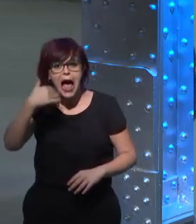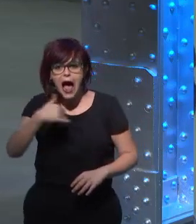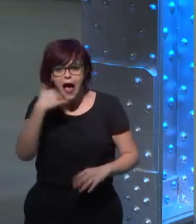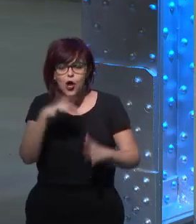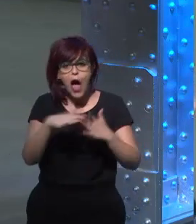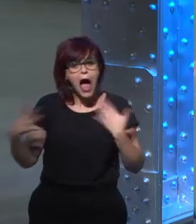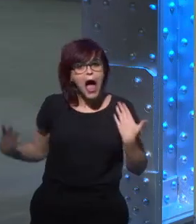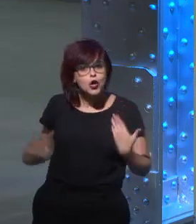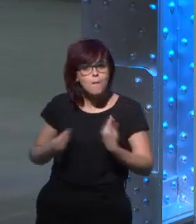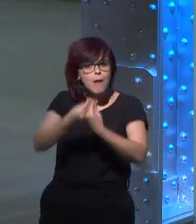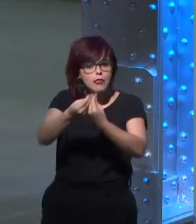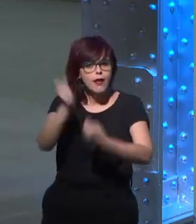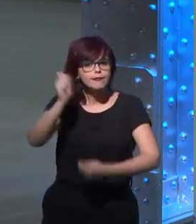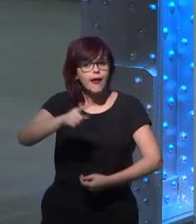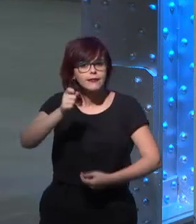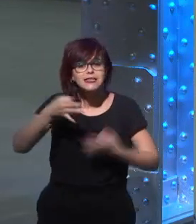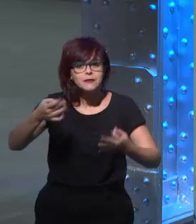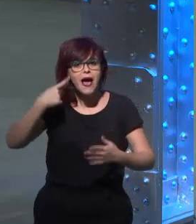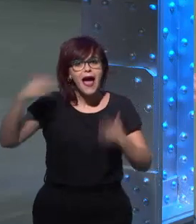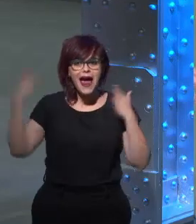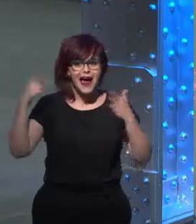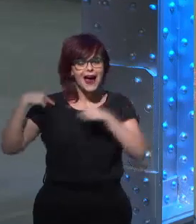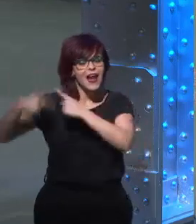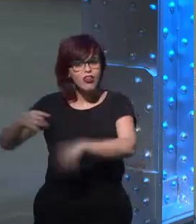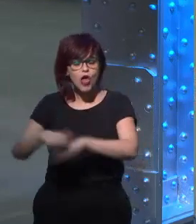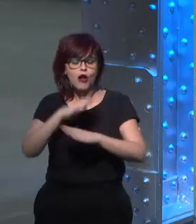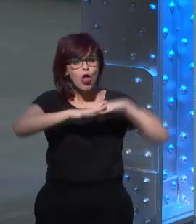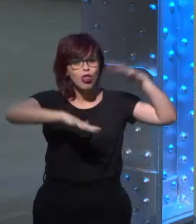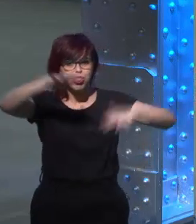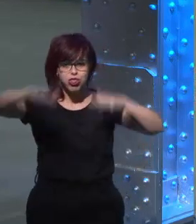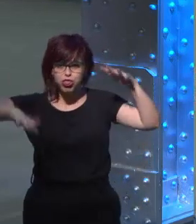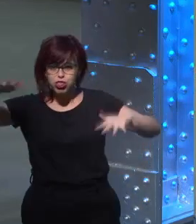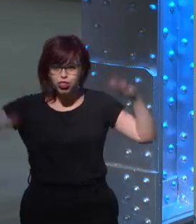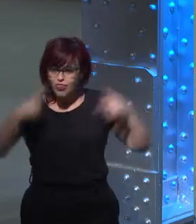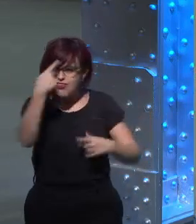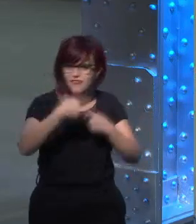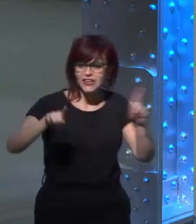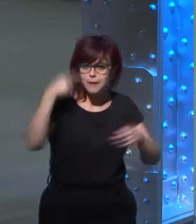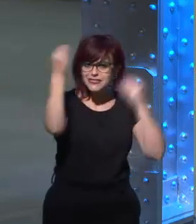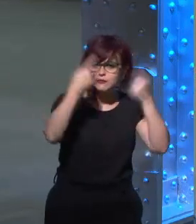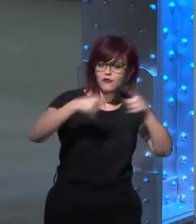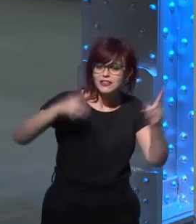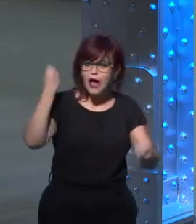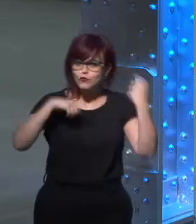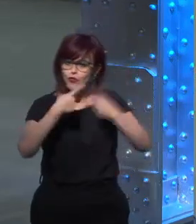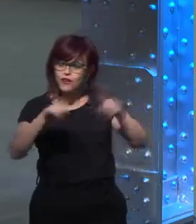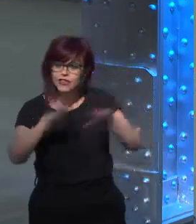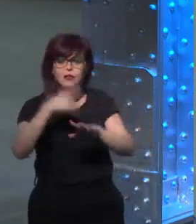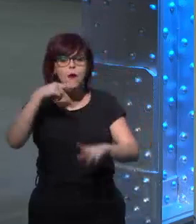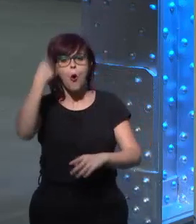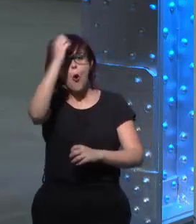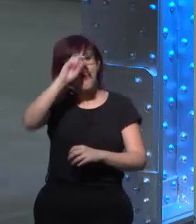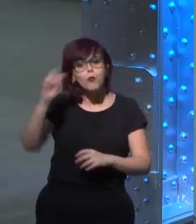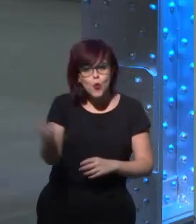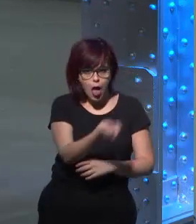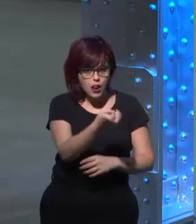nos acompaña de manera constante. Somos una generación heterogénea y como una generación heterogénea pensamos diferente, actuamos diferente y somos muy plurales. Pero hay